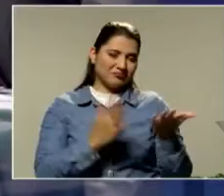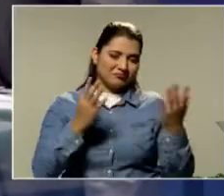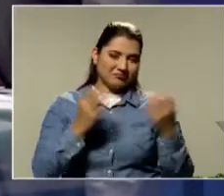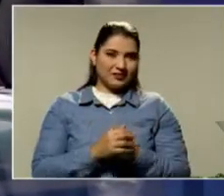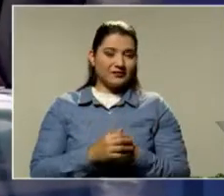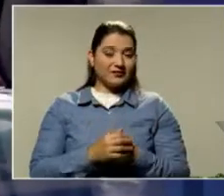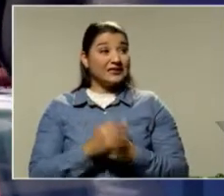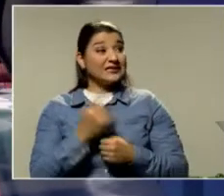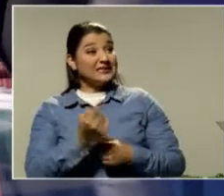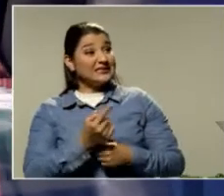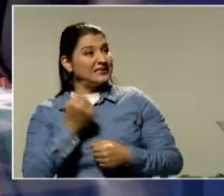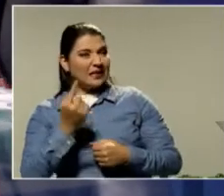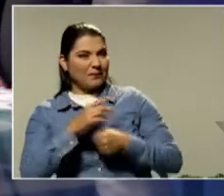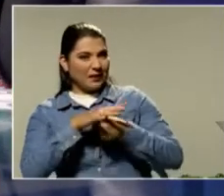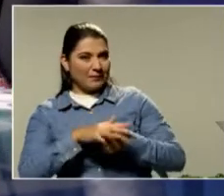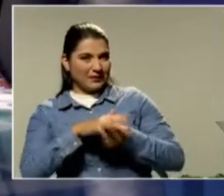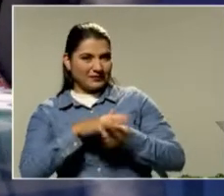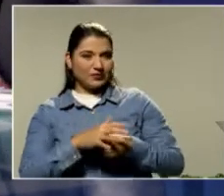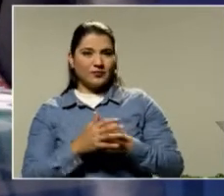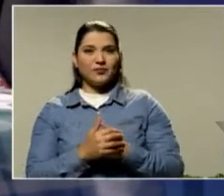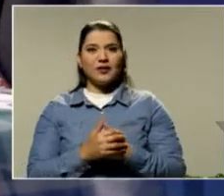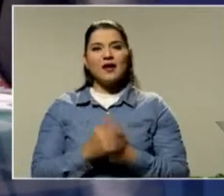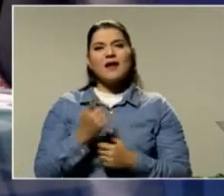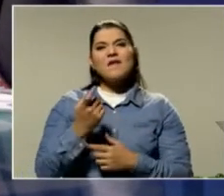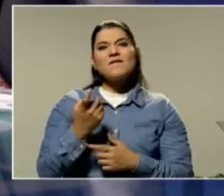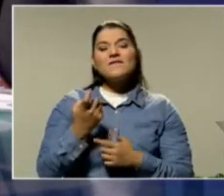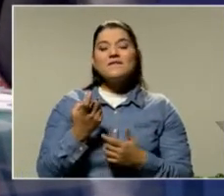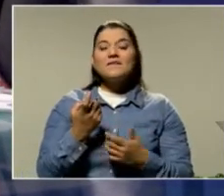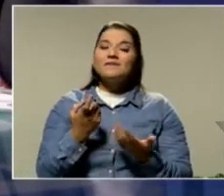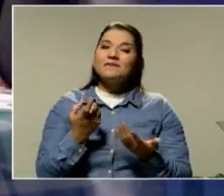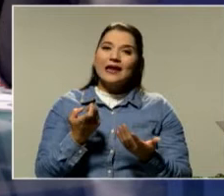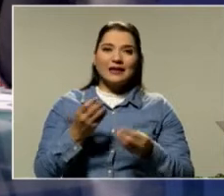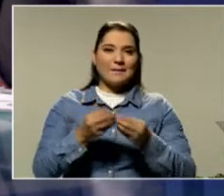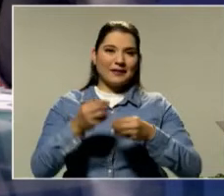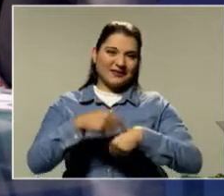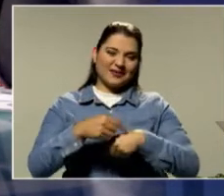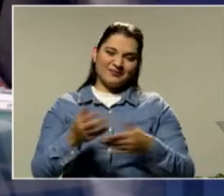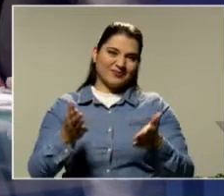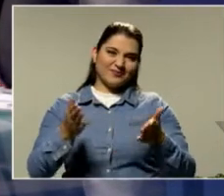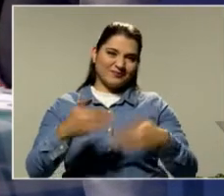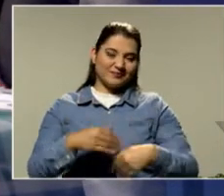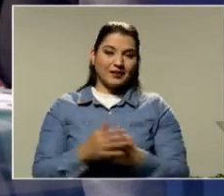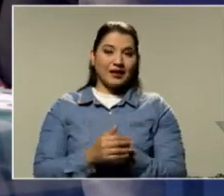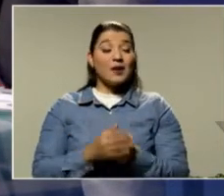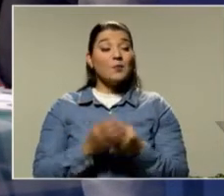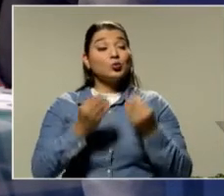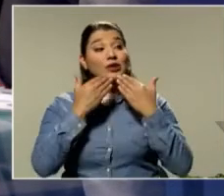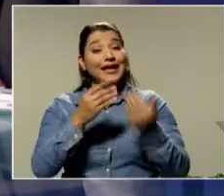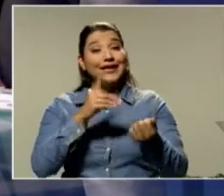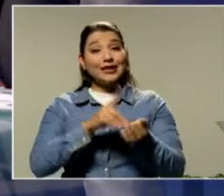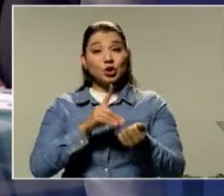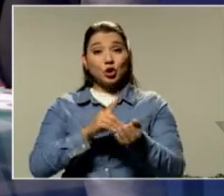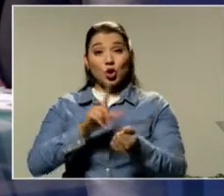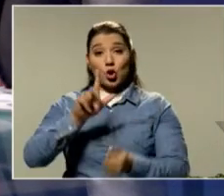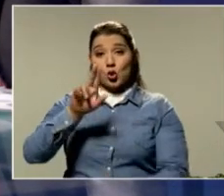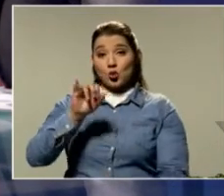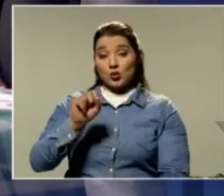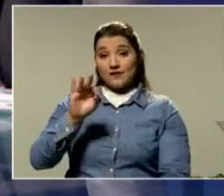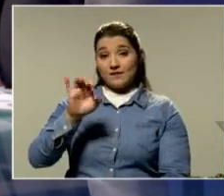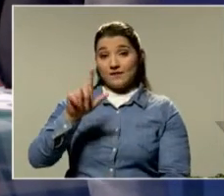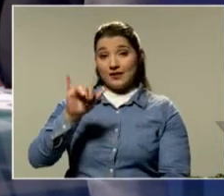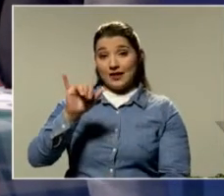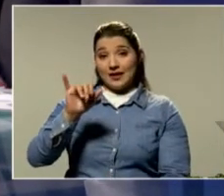hay presiones, se nos queda corto el tiempo. Le agradezco al doctor Luis Felipe Arauz su presencia aquí en